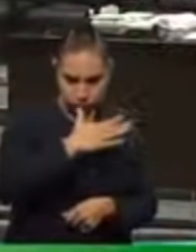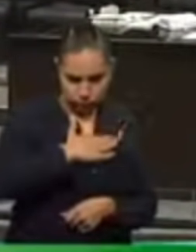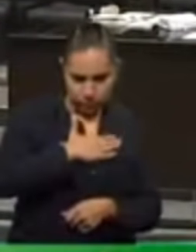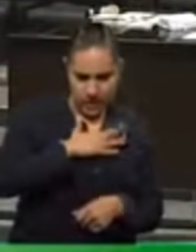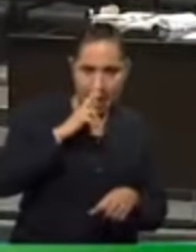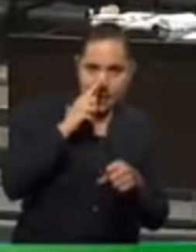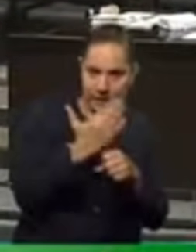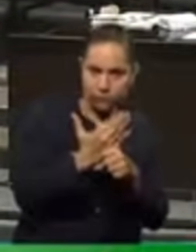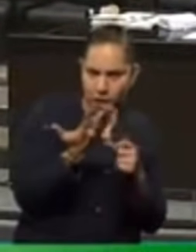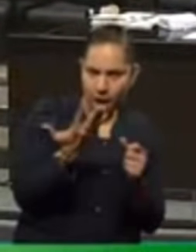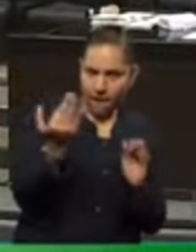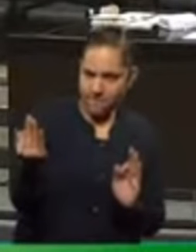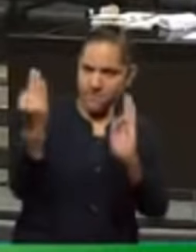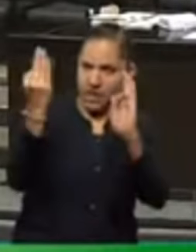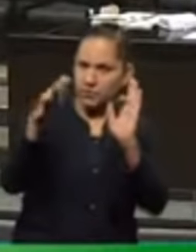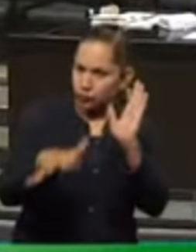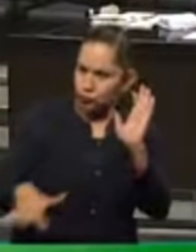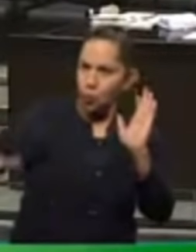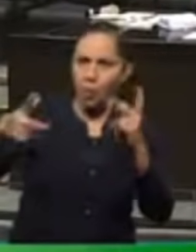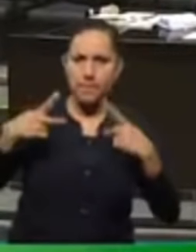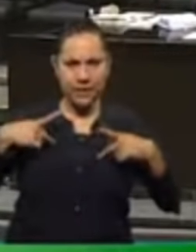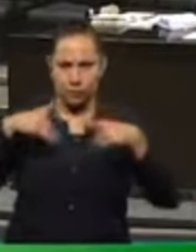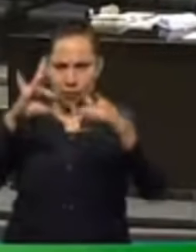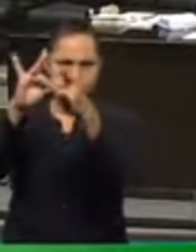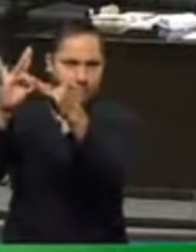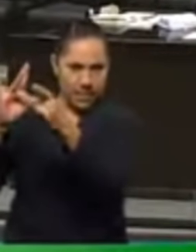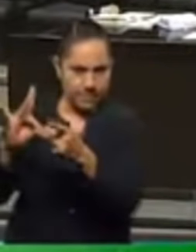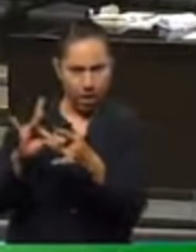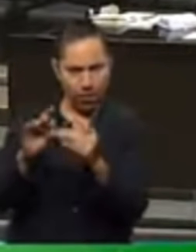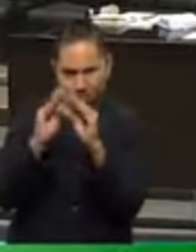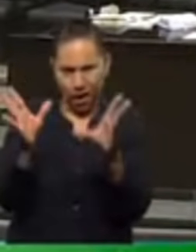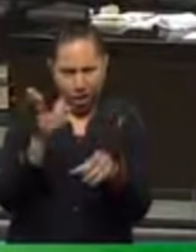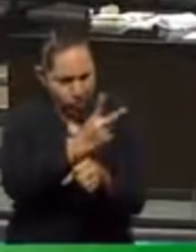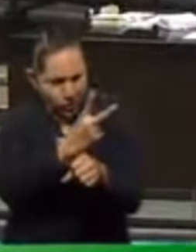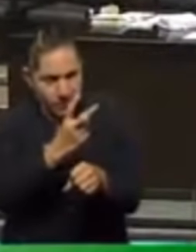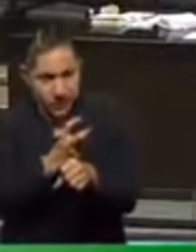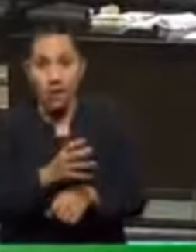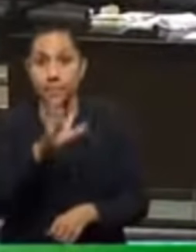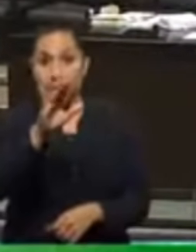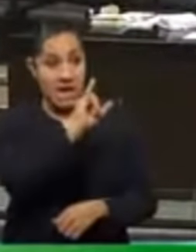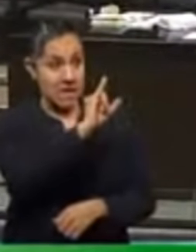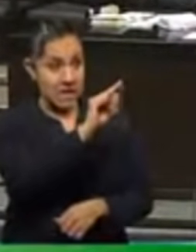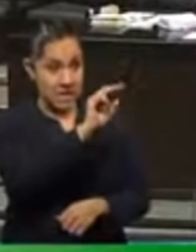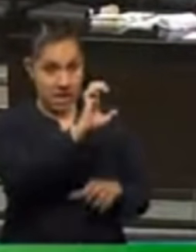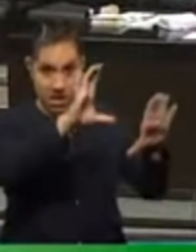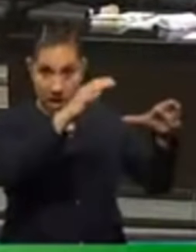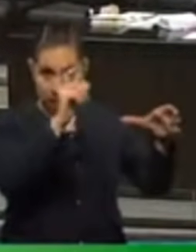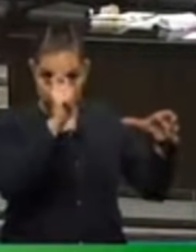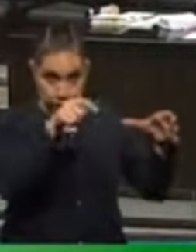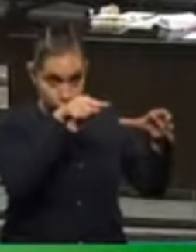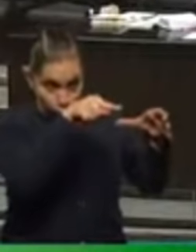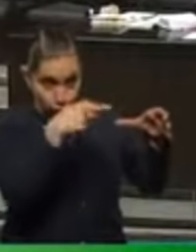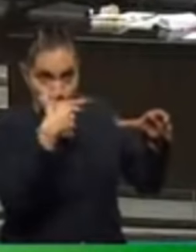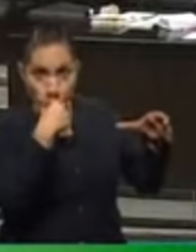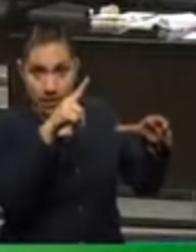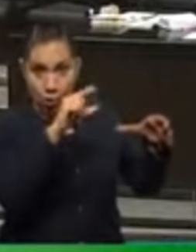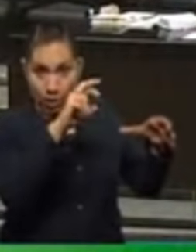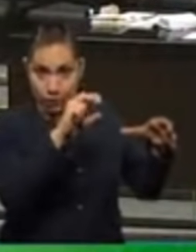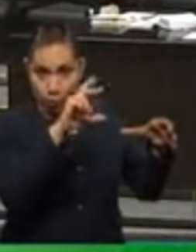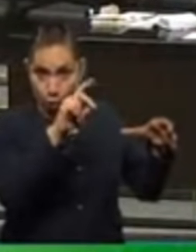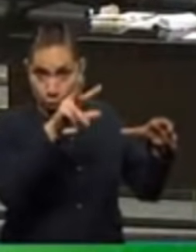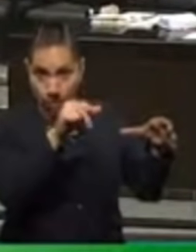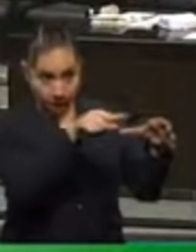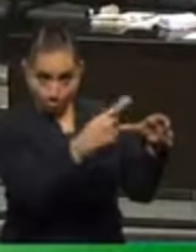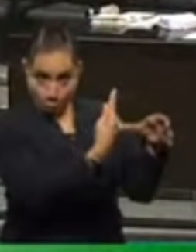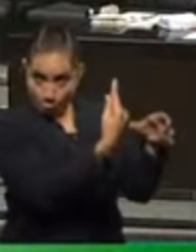responsabilidad, porque el INE no es Lorenzo Córdoba Vianel. No, Vianel, no, es una institución de la República. Es